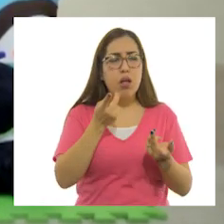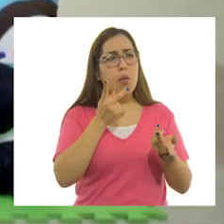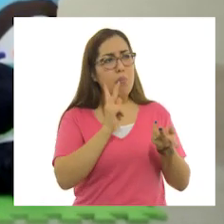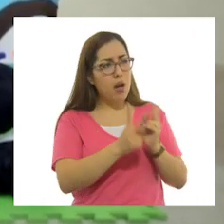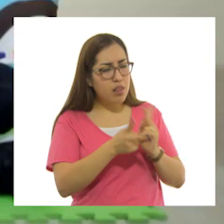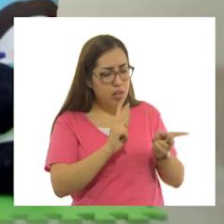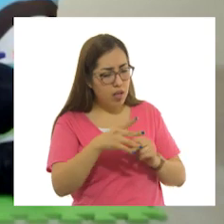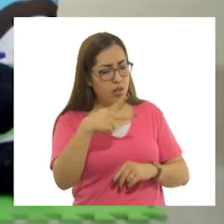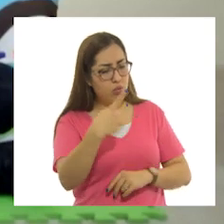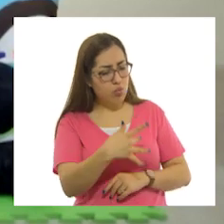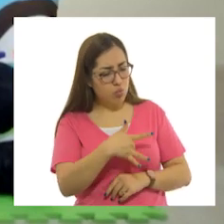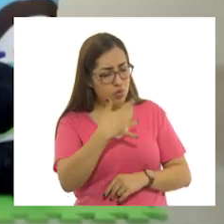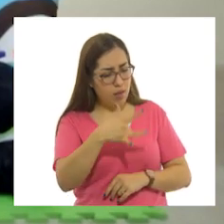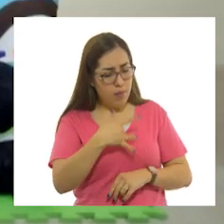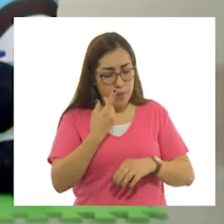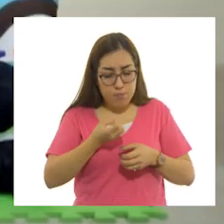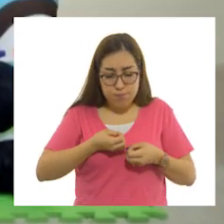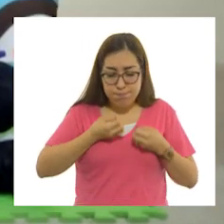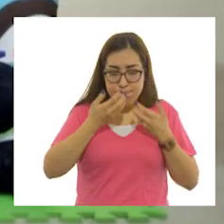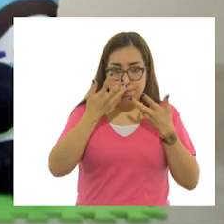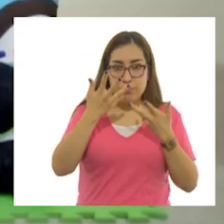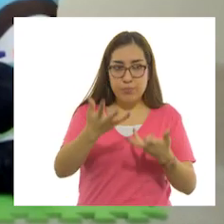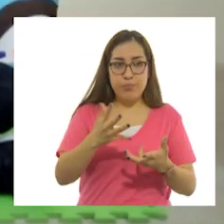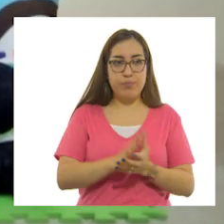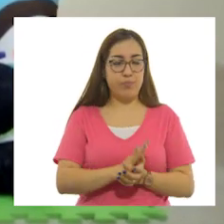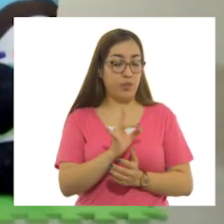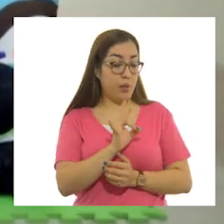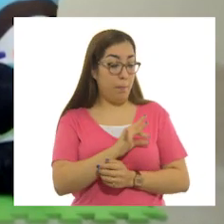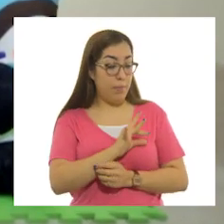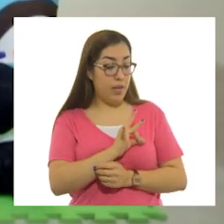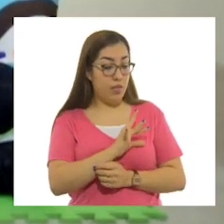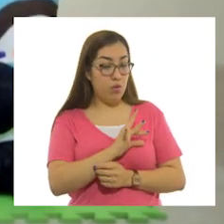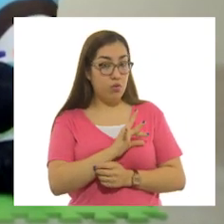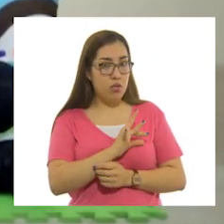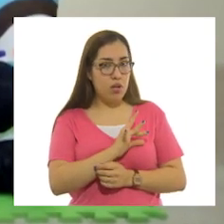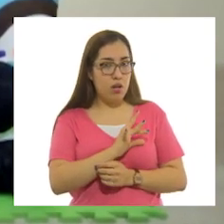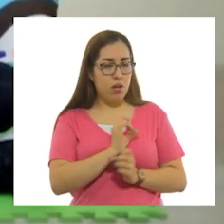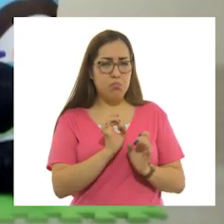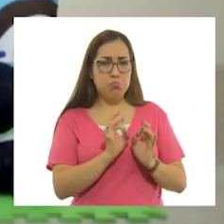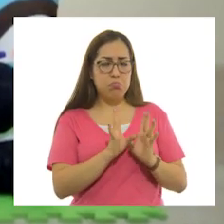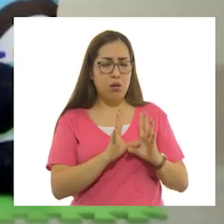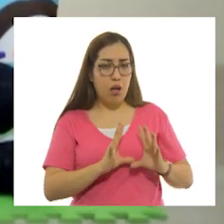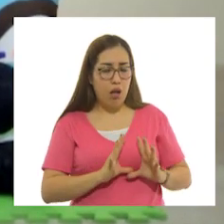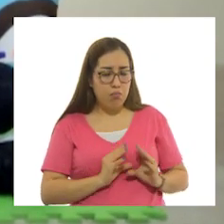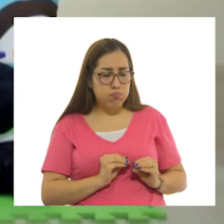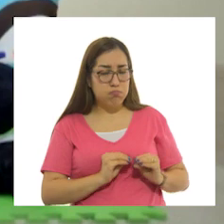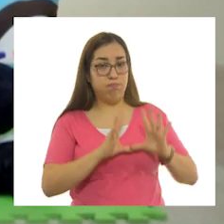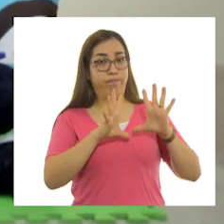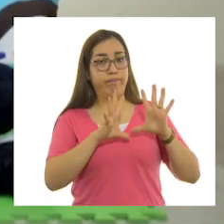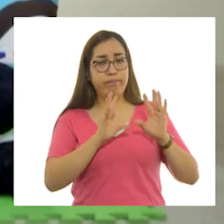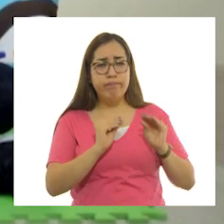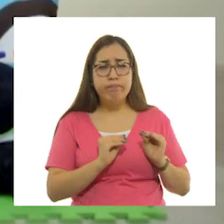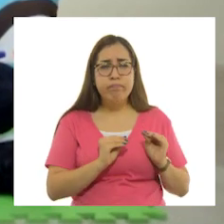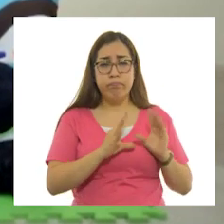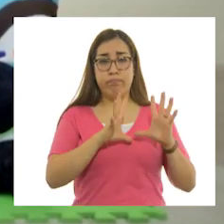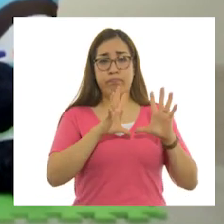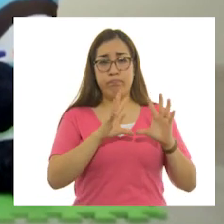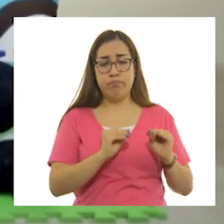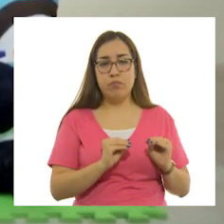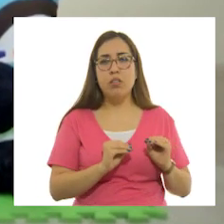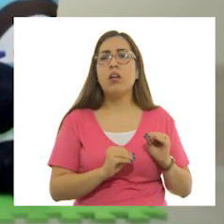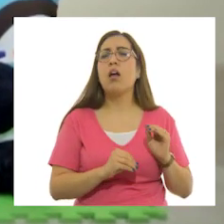ellos sienten los miedos aparecen desaparecen cambian a medida que la niña y el niño